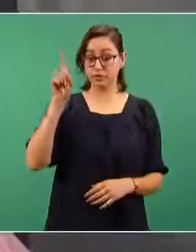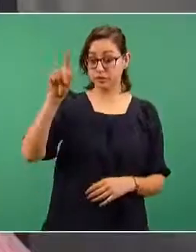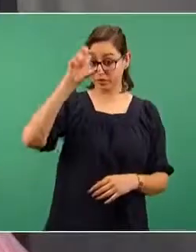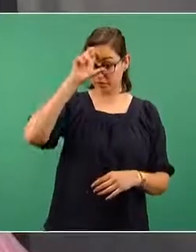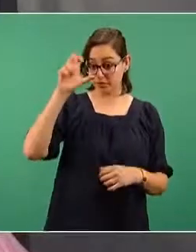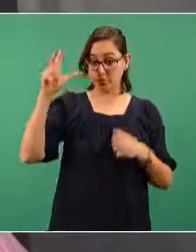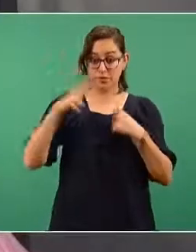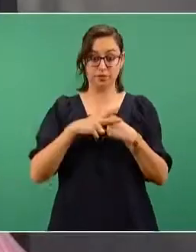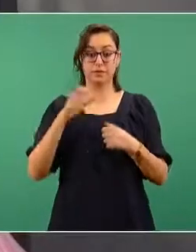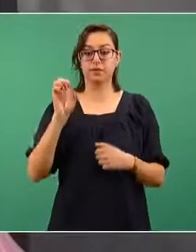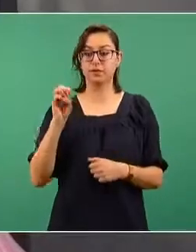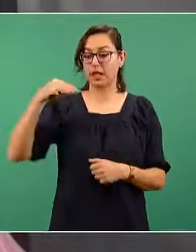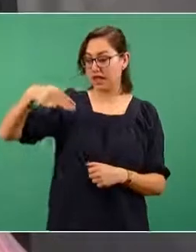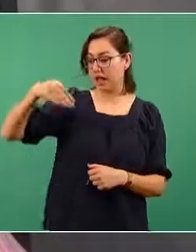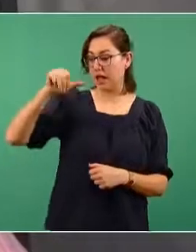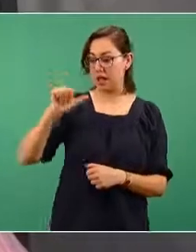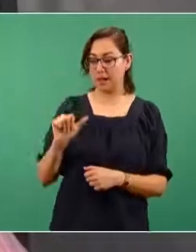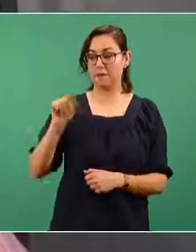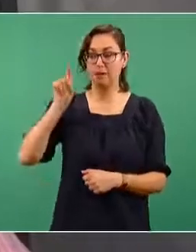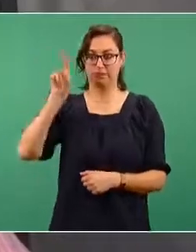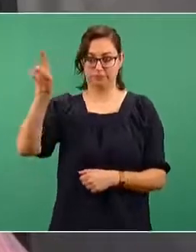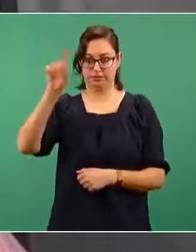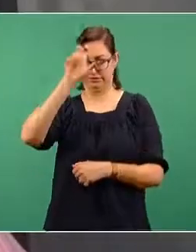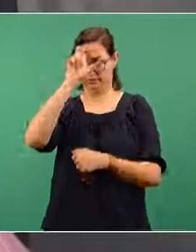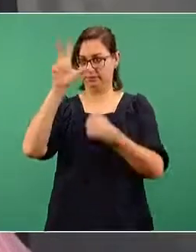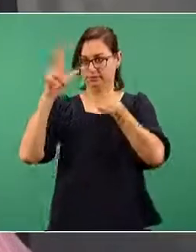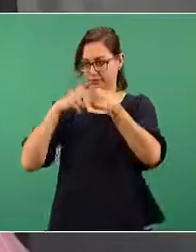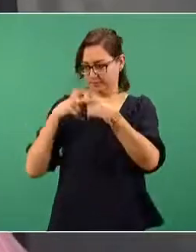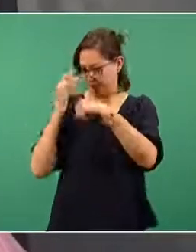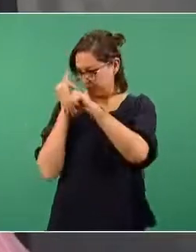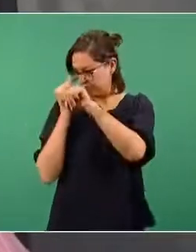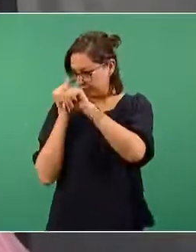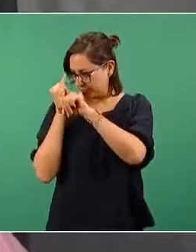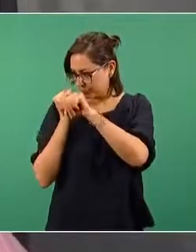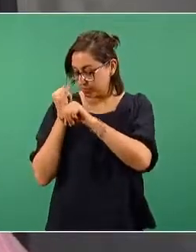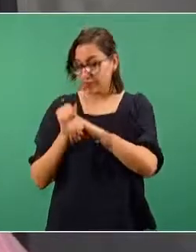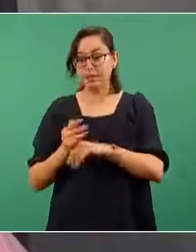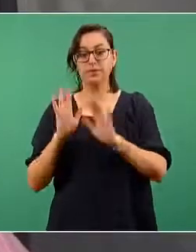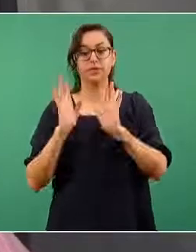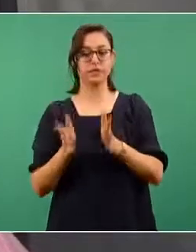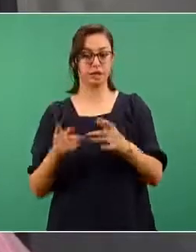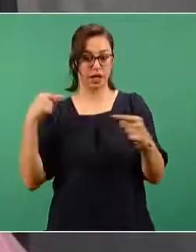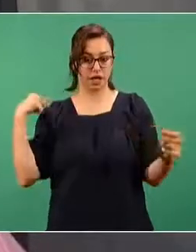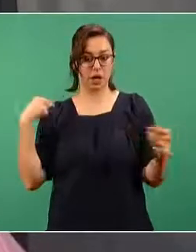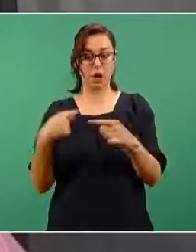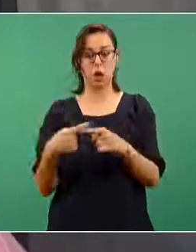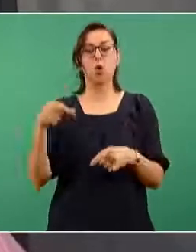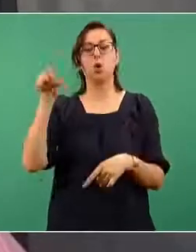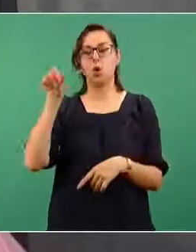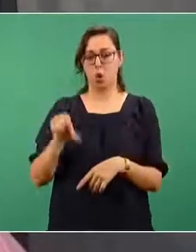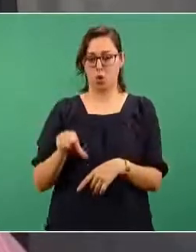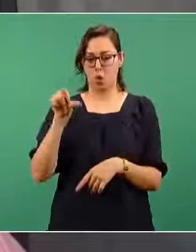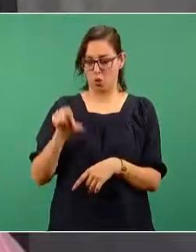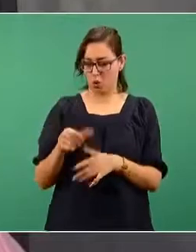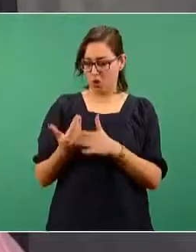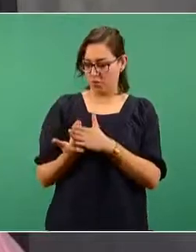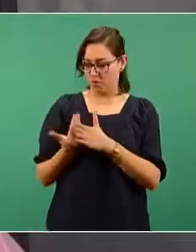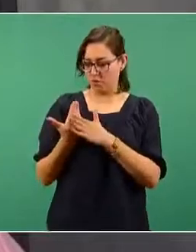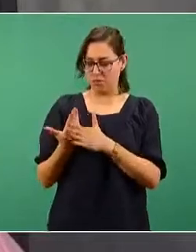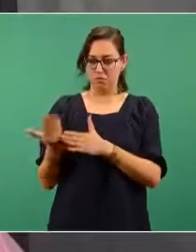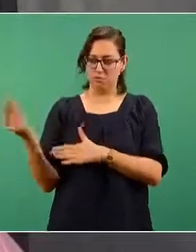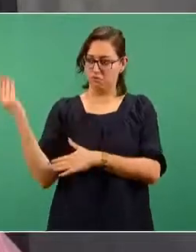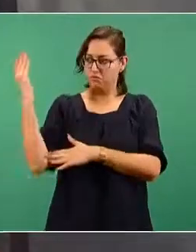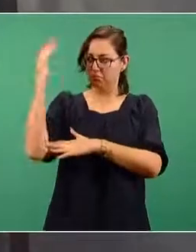la EMA por sus siglas en inglés, ha determinado ya a lo largo del día de hoy que no existe evidencia de